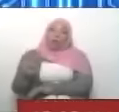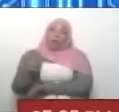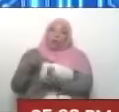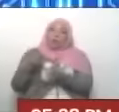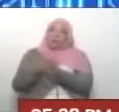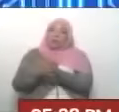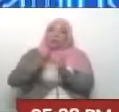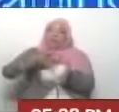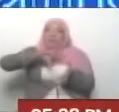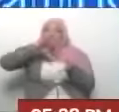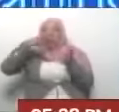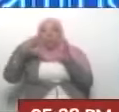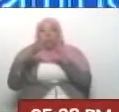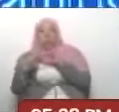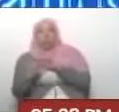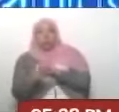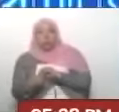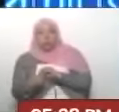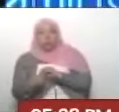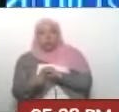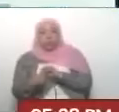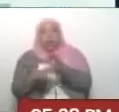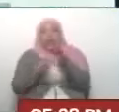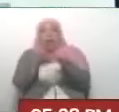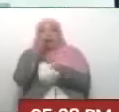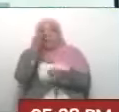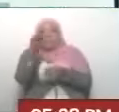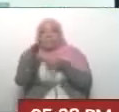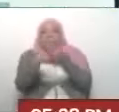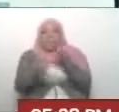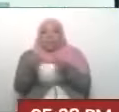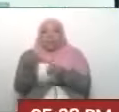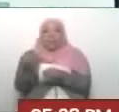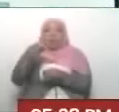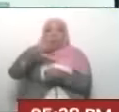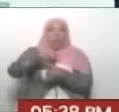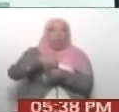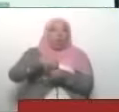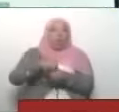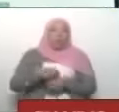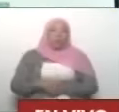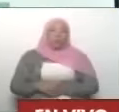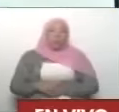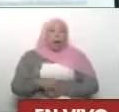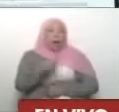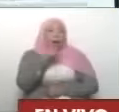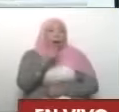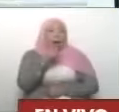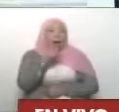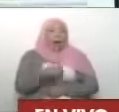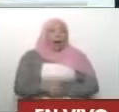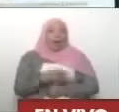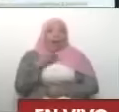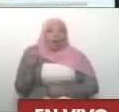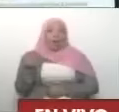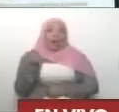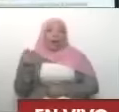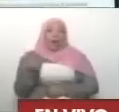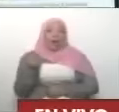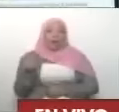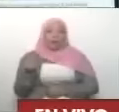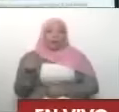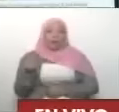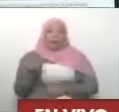Y lo que él ha indicado influye y concierne a la juventud. Zuckerberg